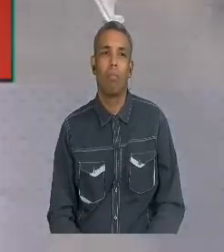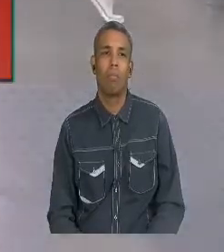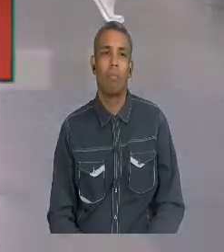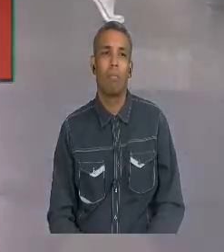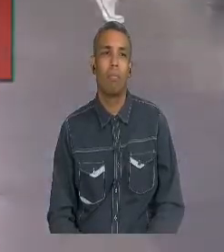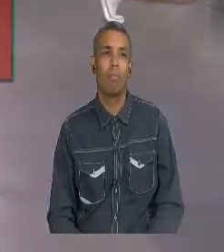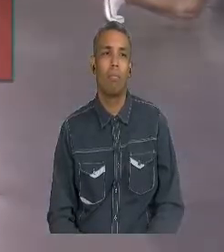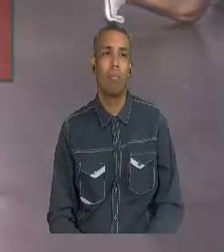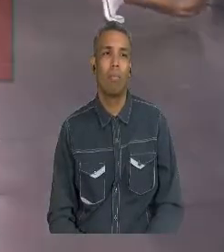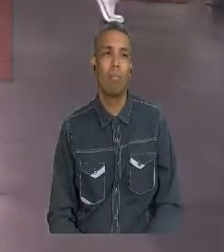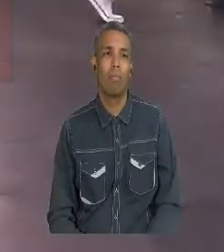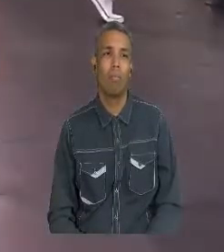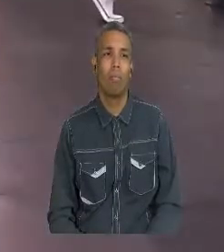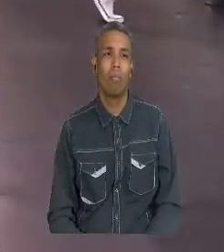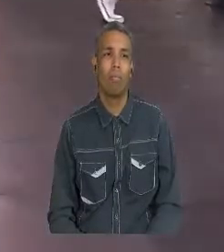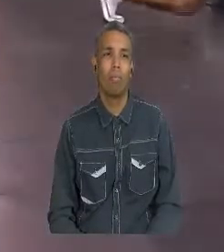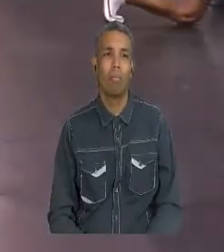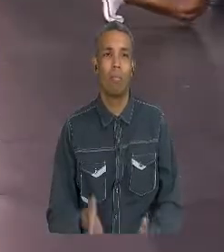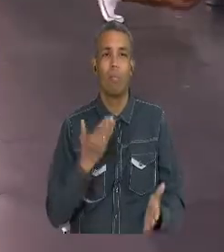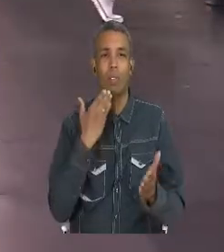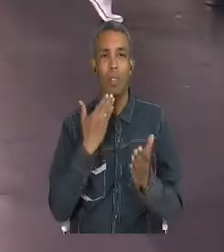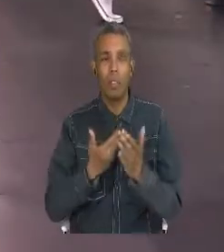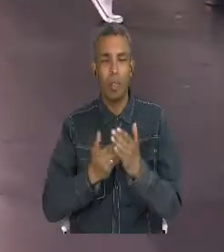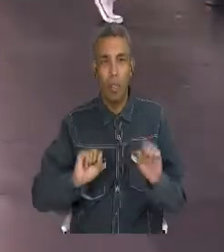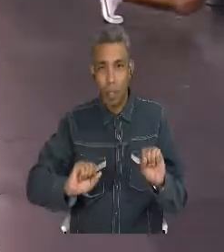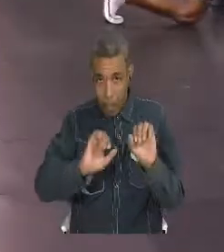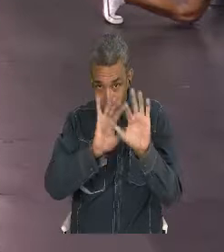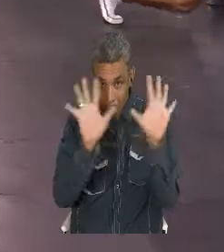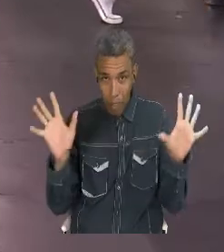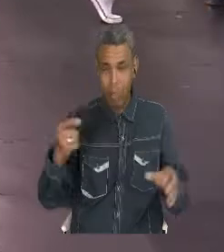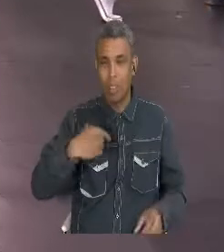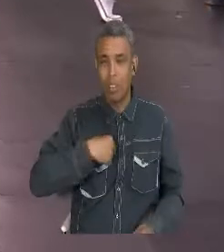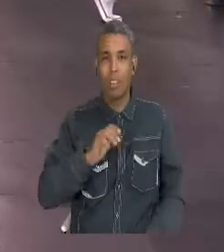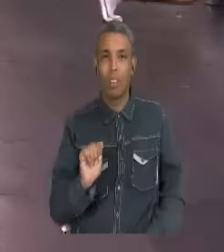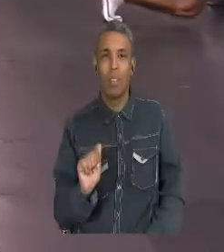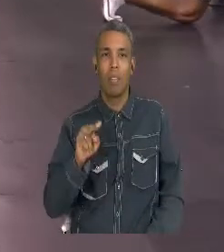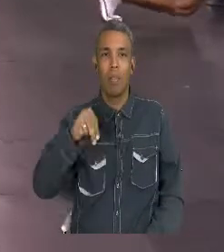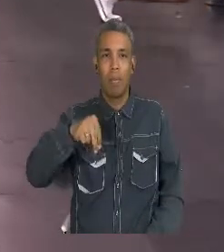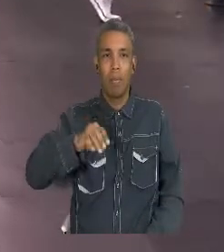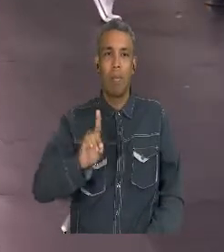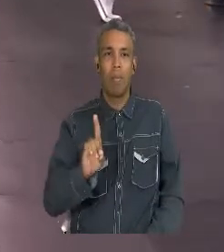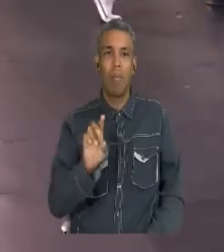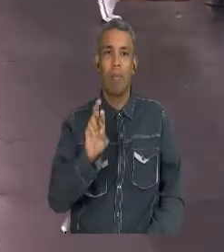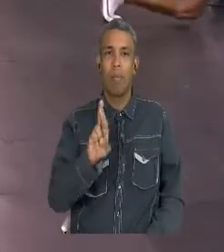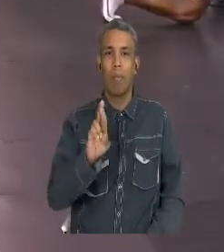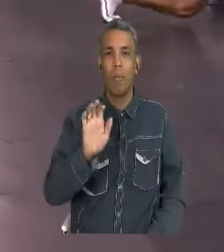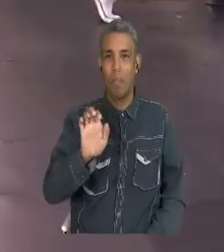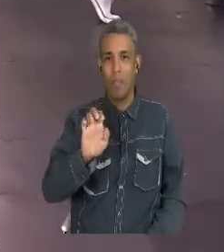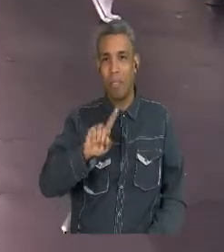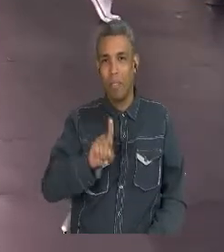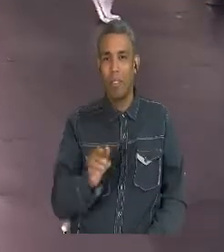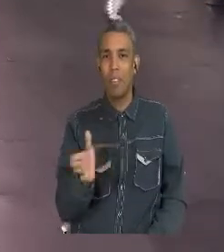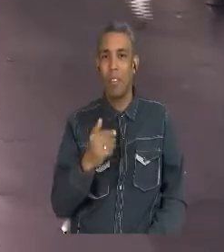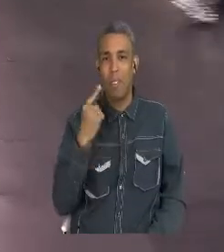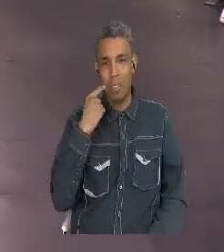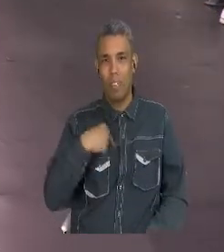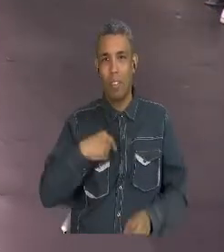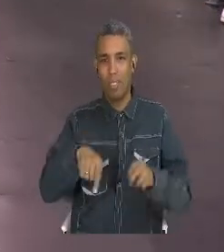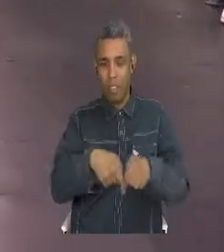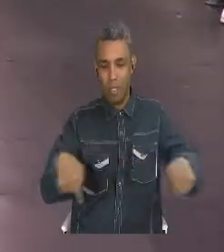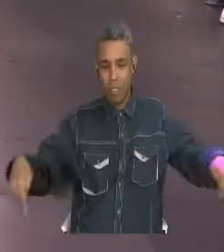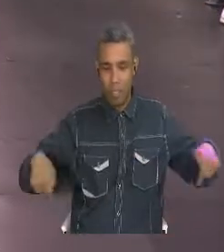Hola, muy buenos días, queridos televidentes. Te habla Andrés Urán, del Centro Deportivo y Gimnasio Zona Training